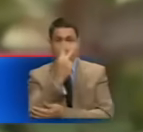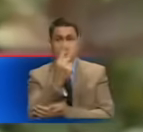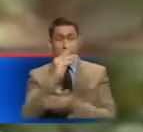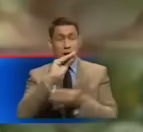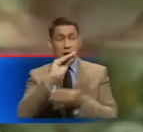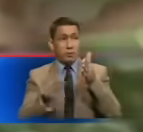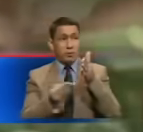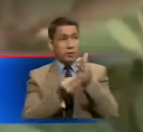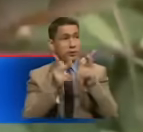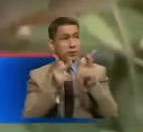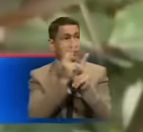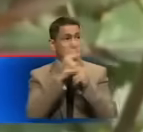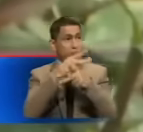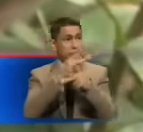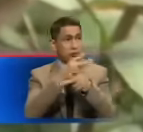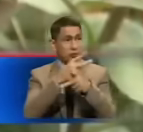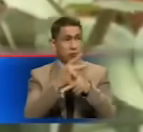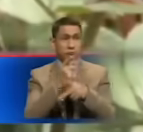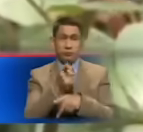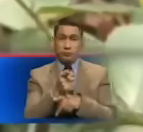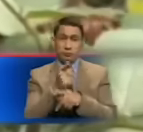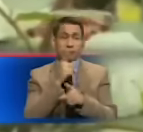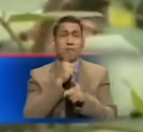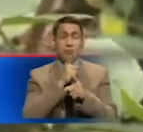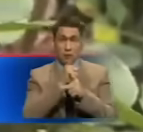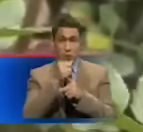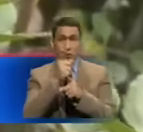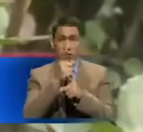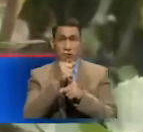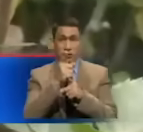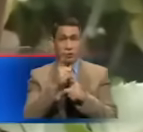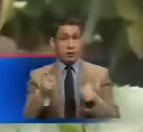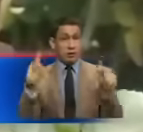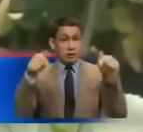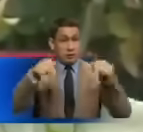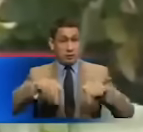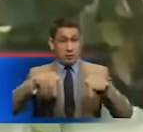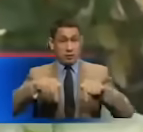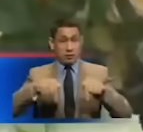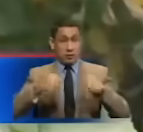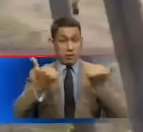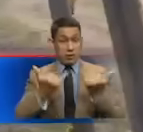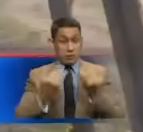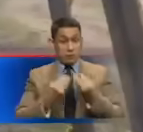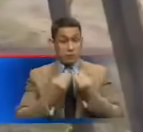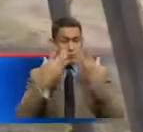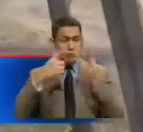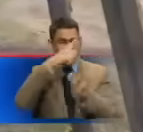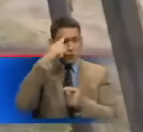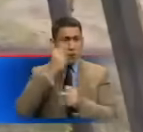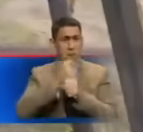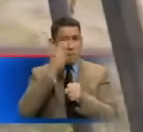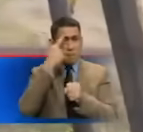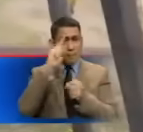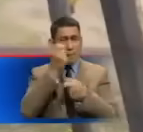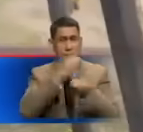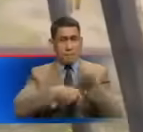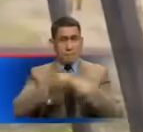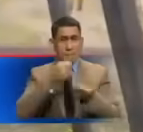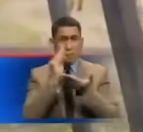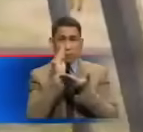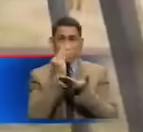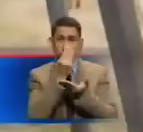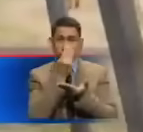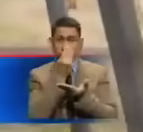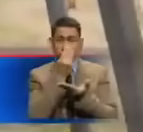la demanda por estas fechas. De hecho, estos días son los de mayor trabajo aquí en las fincas de exportación de rosas.